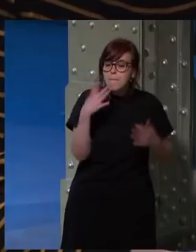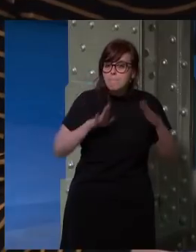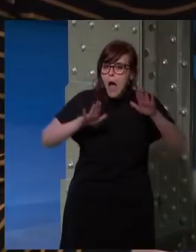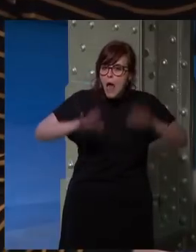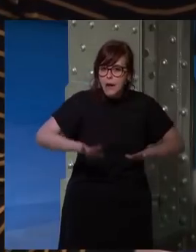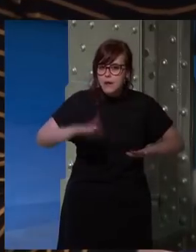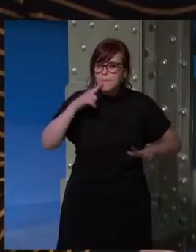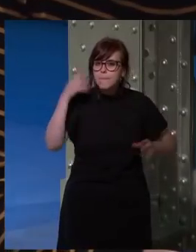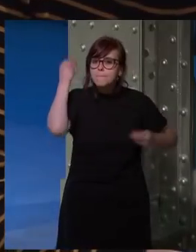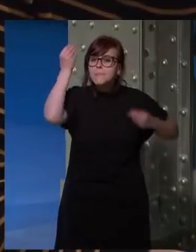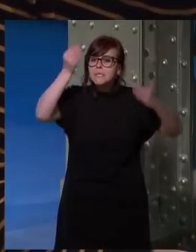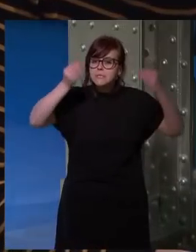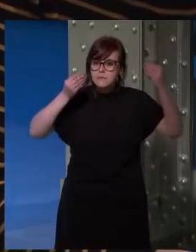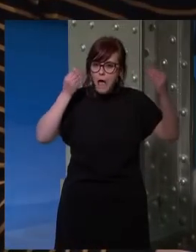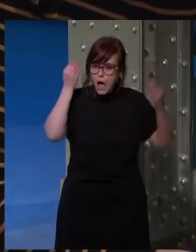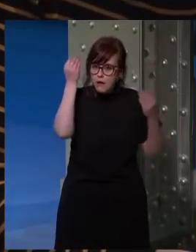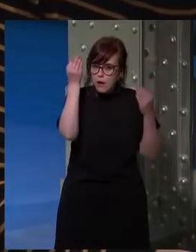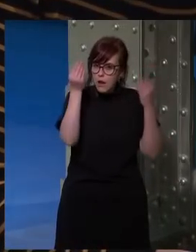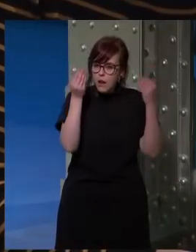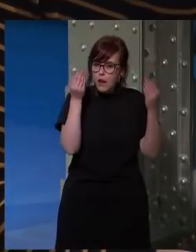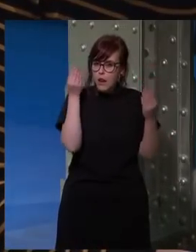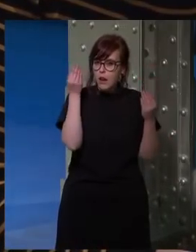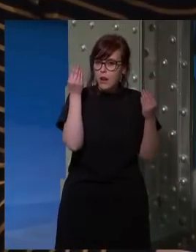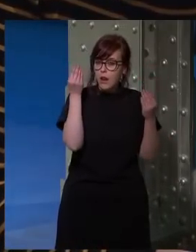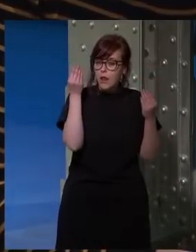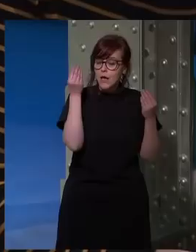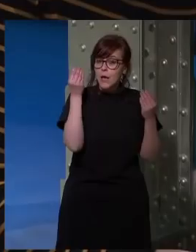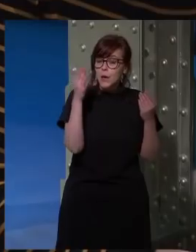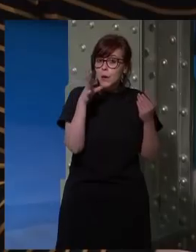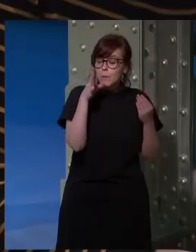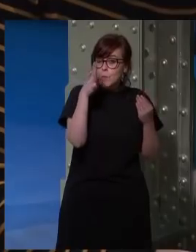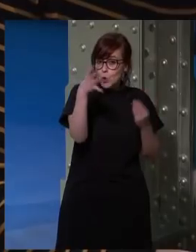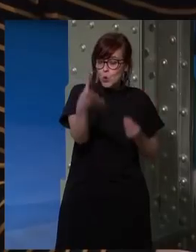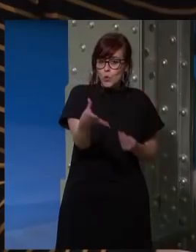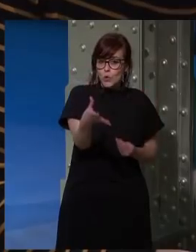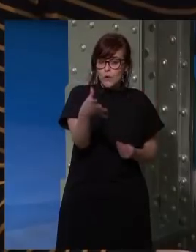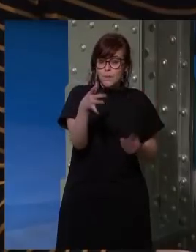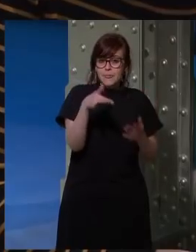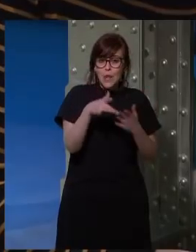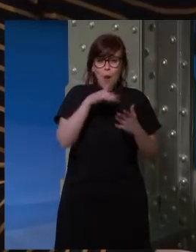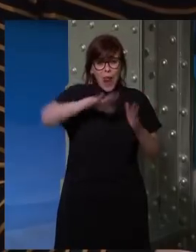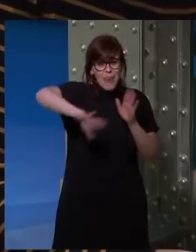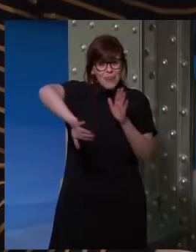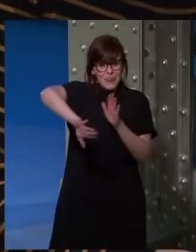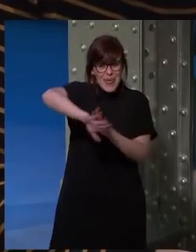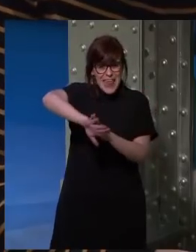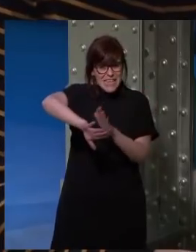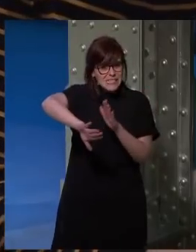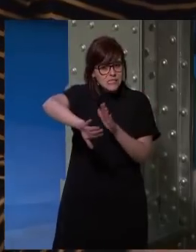por qué cuando entra de bruces la derecha